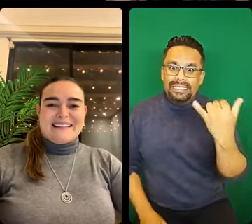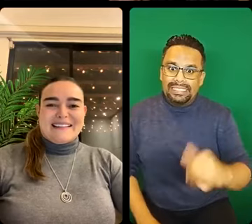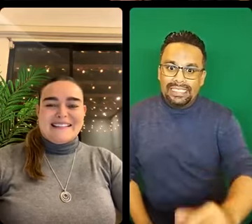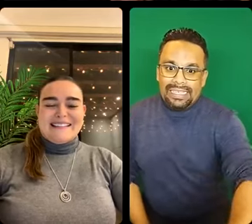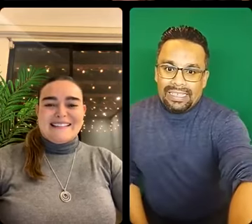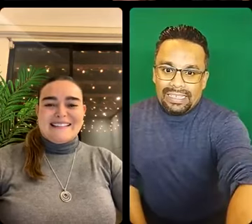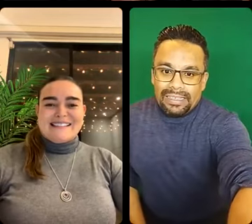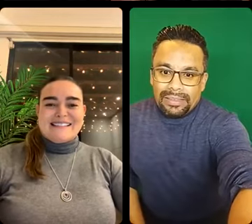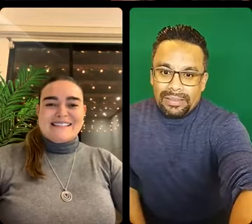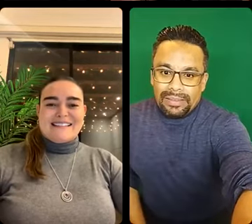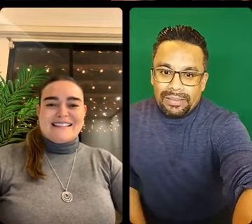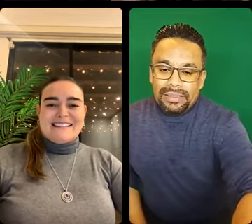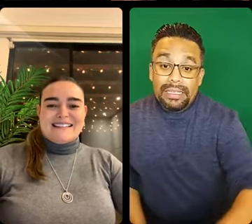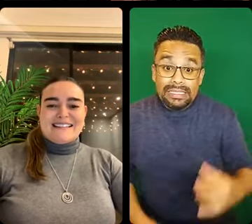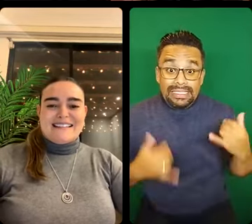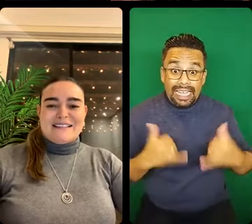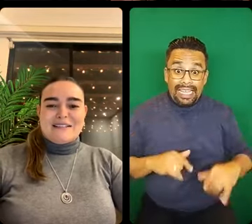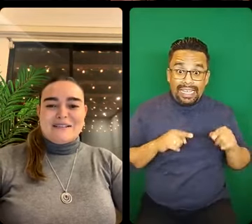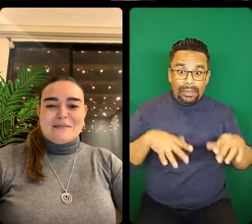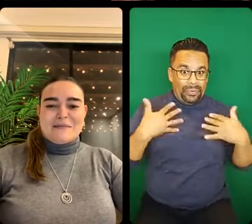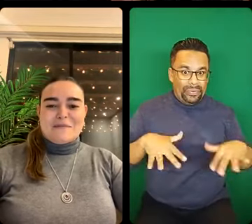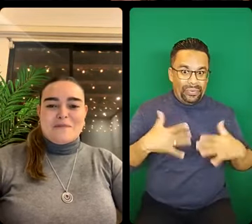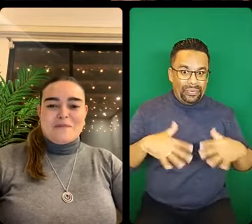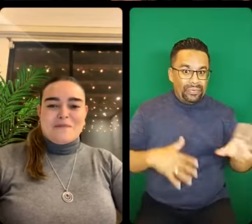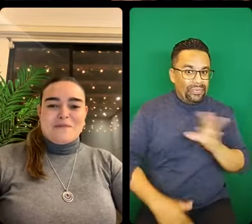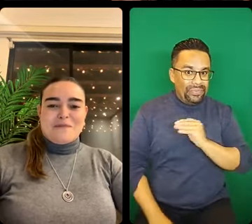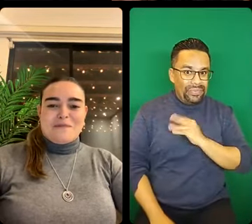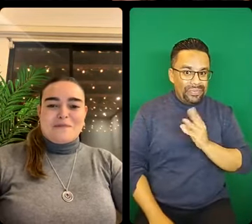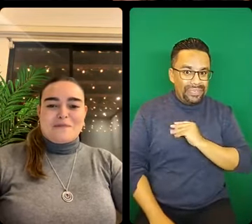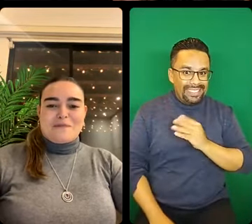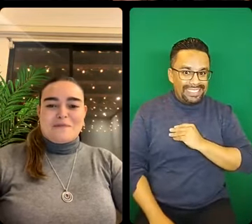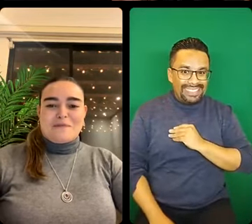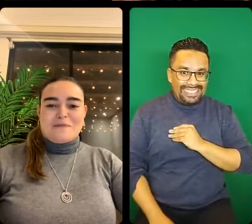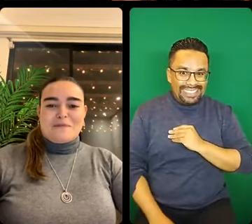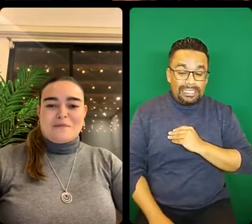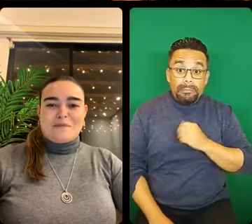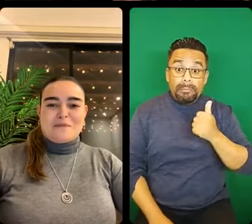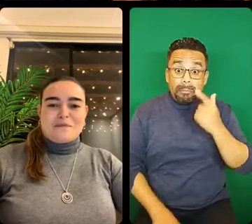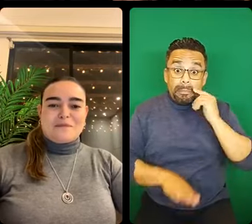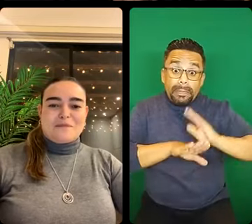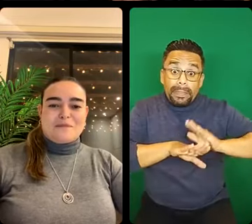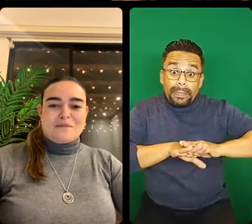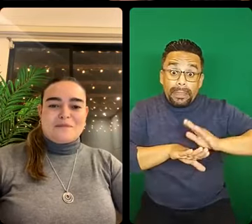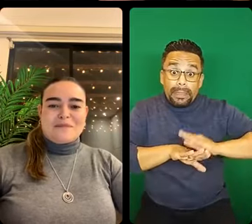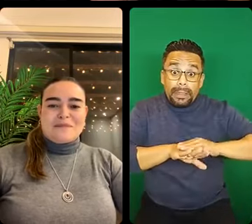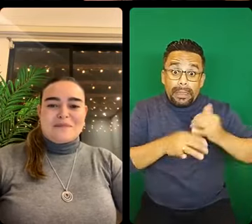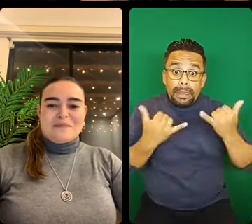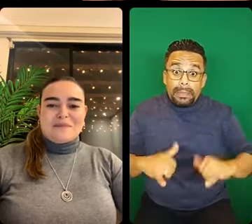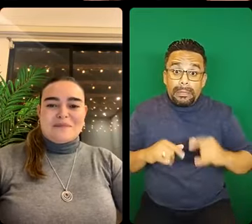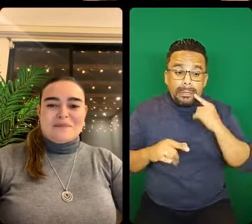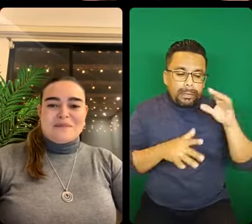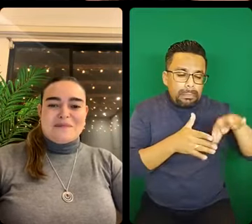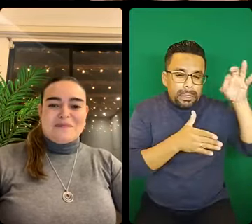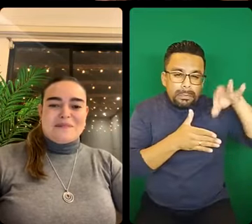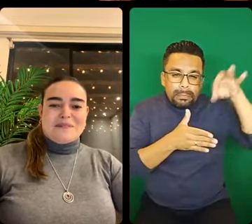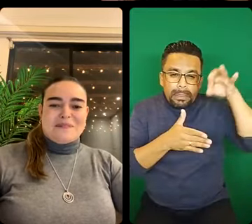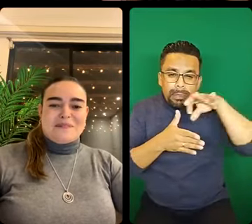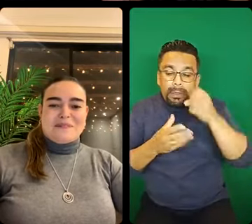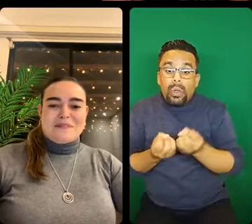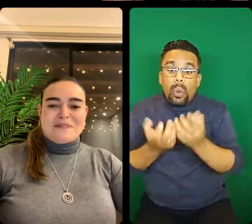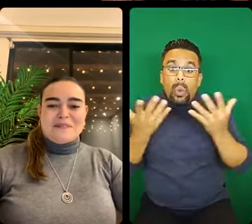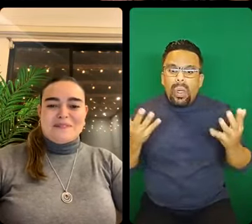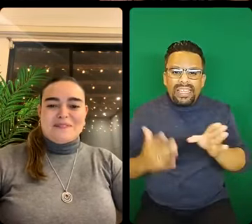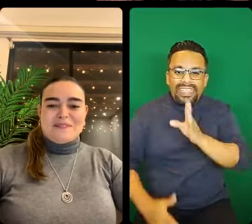absolutamente felices. Entonces, les quiero contar que voy a leer la selección oficial de la categoría juvenil. En la